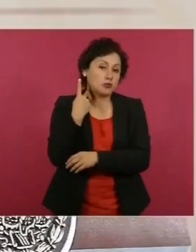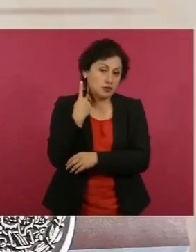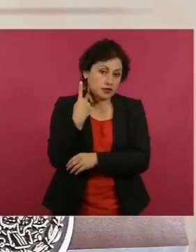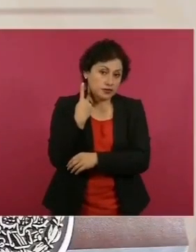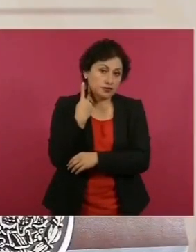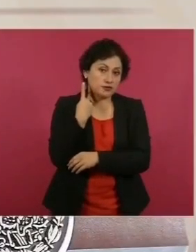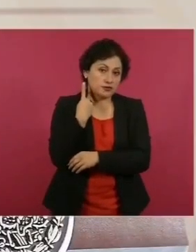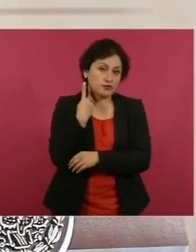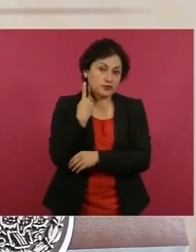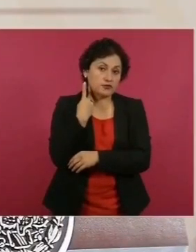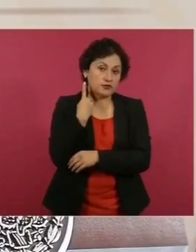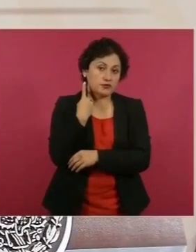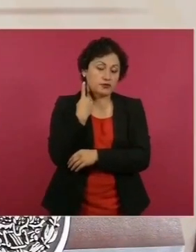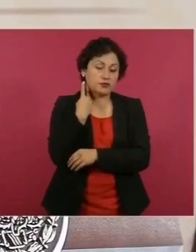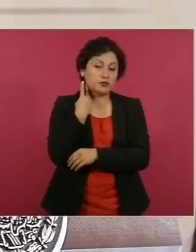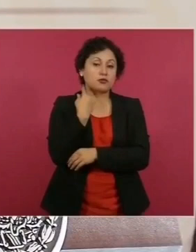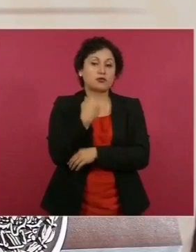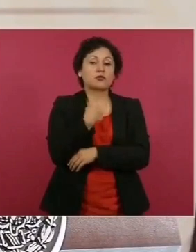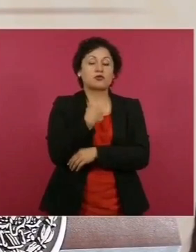político, lo voy